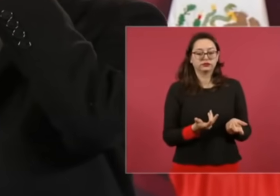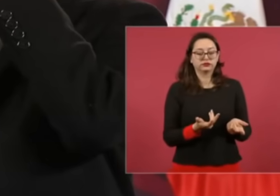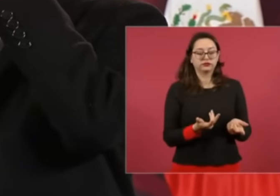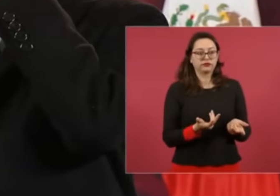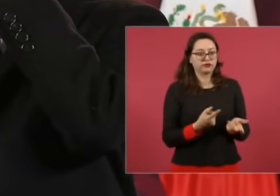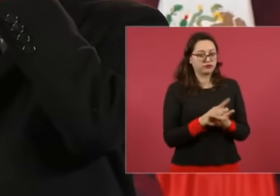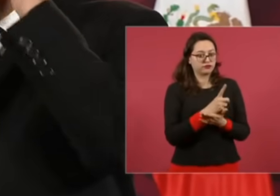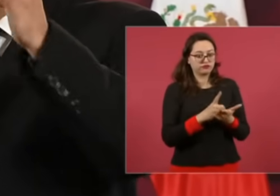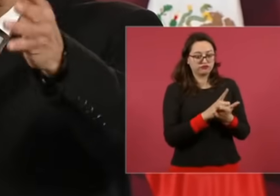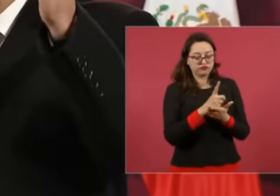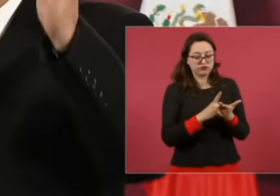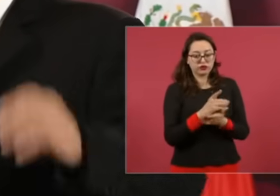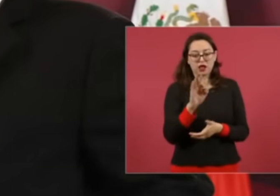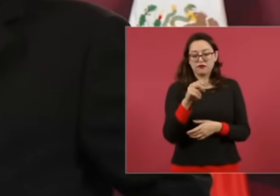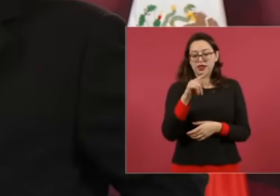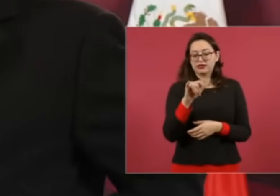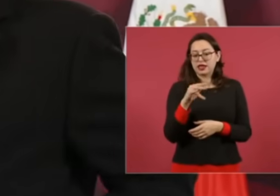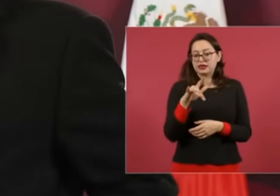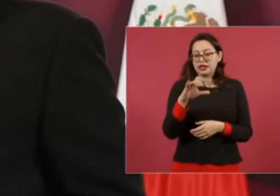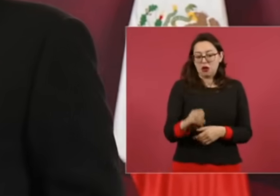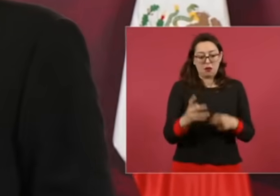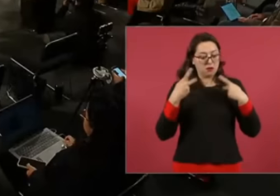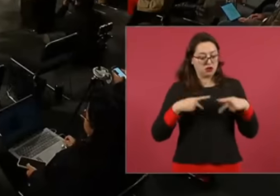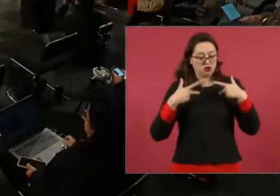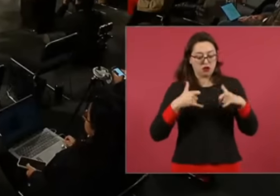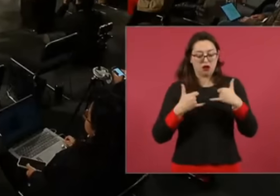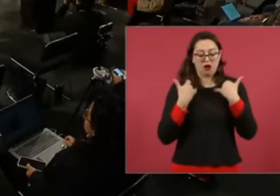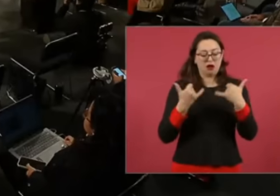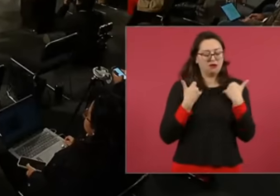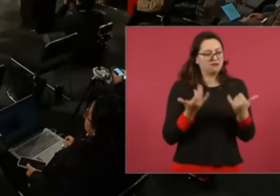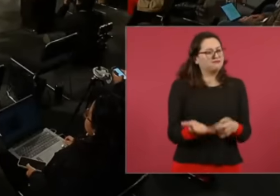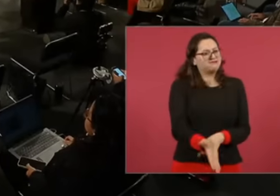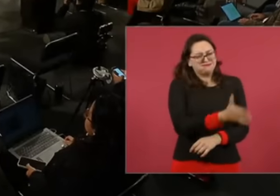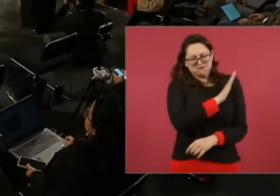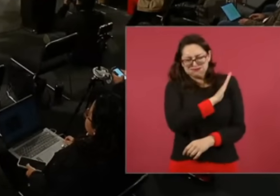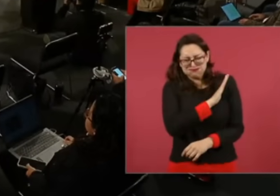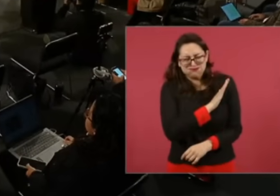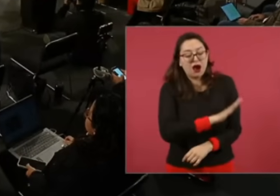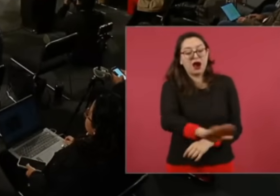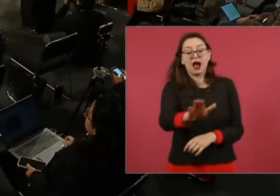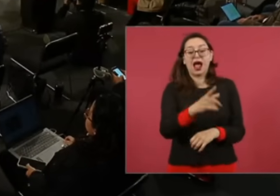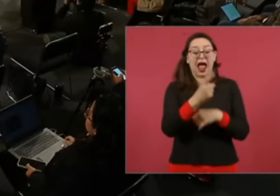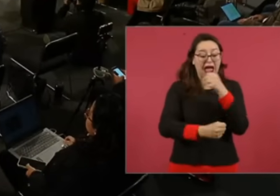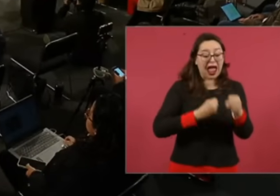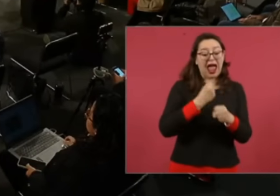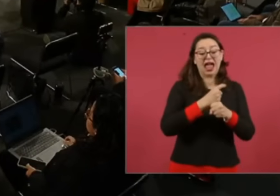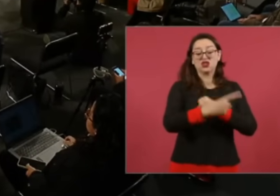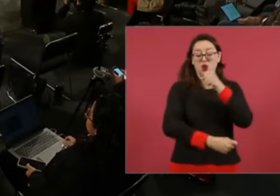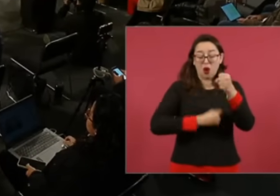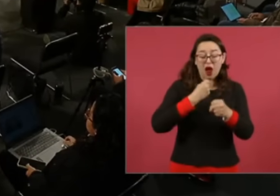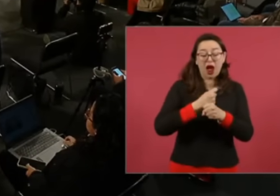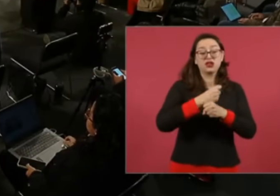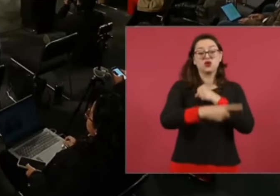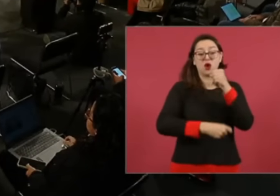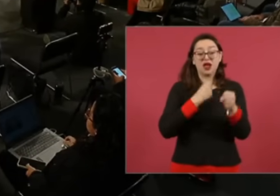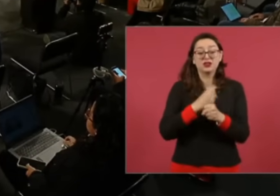por el consumo de fentanilo pierden la vida 100,000 jóvenes